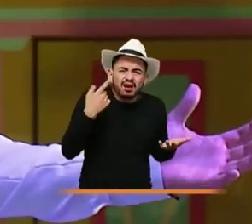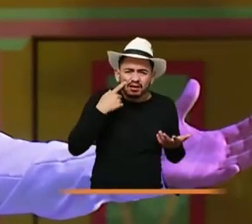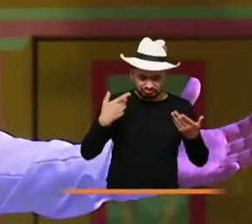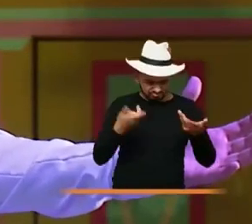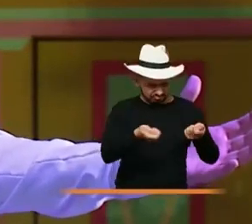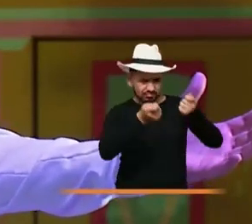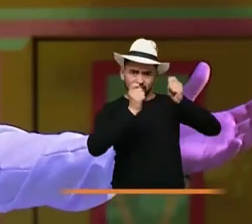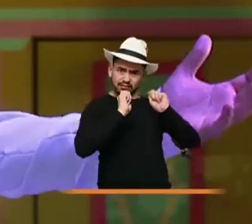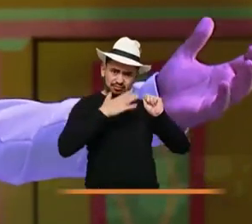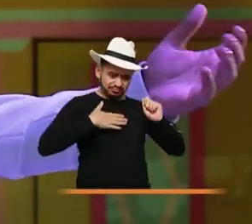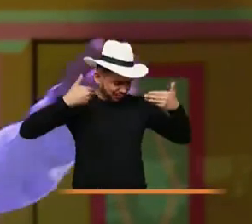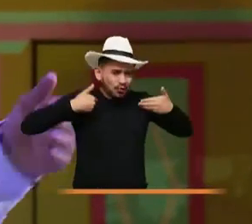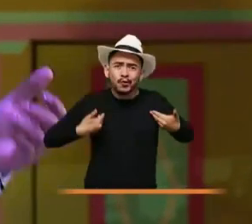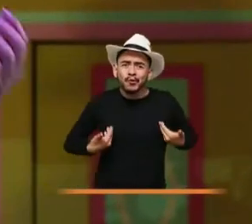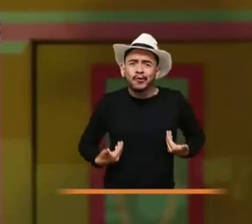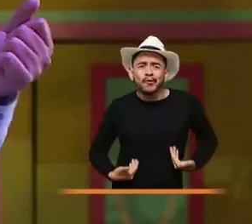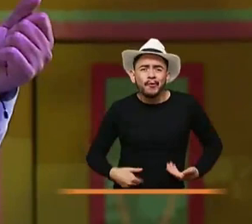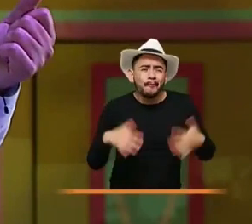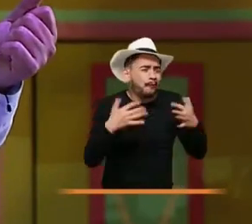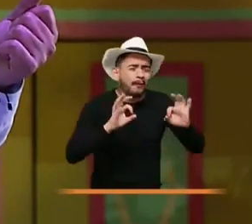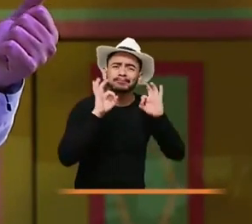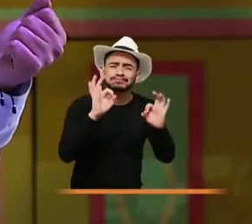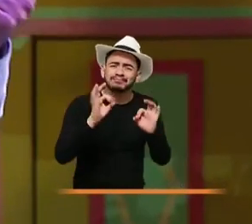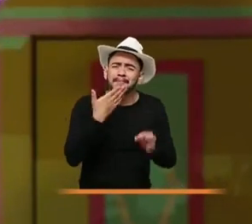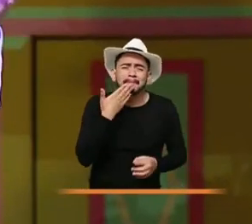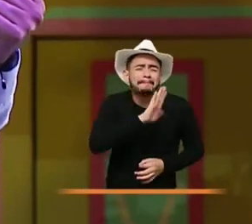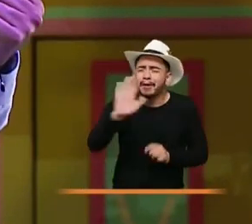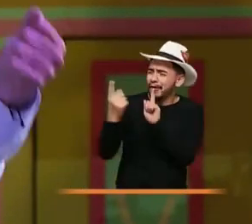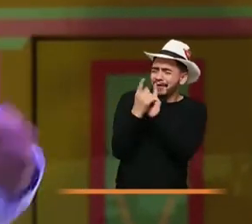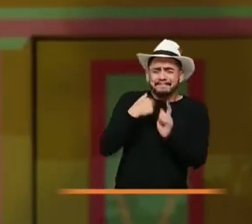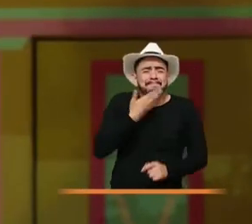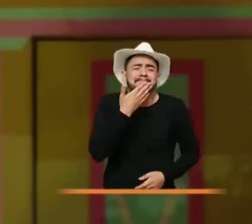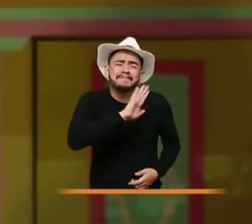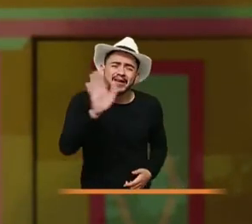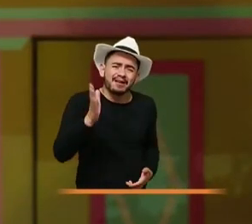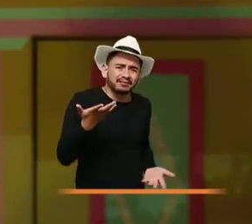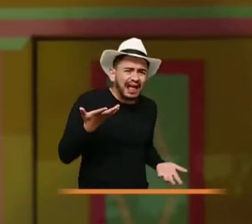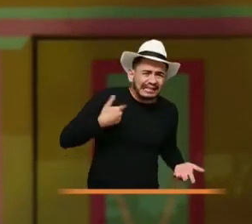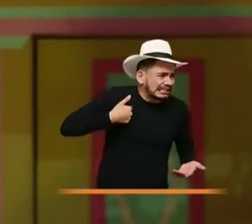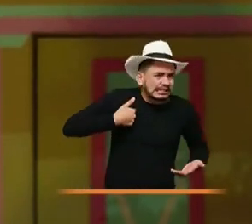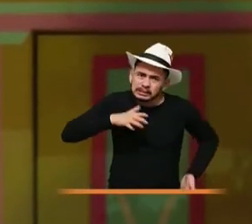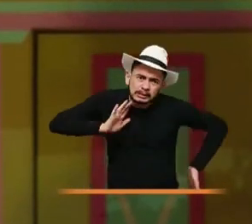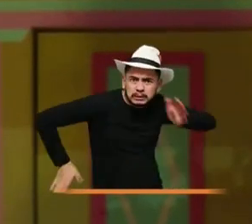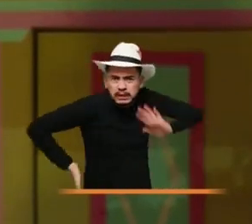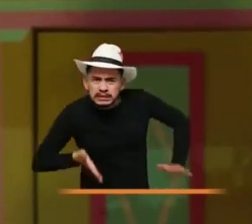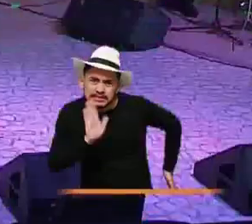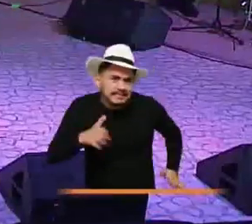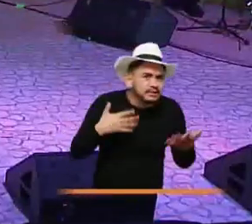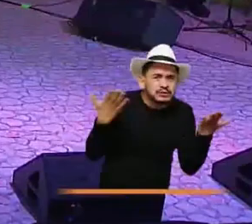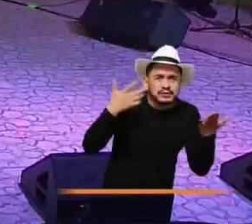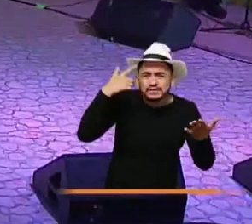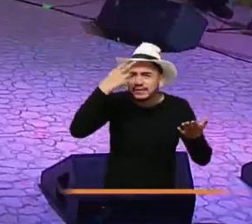encuentro más prolijo ves cuando salís corriendo para abrazar a tu